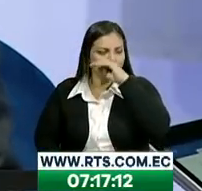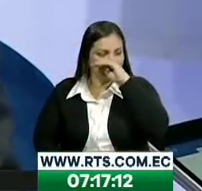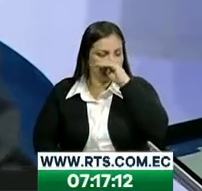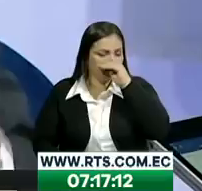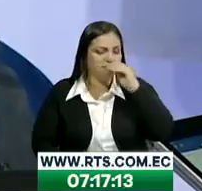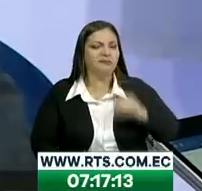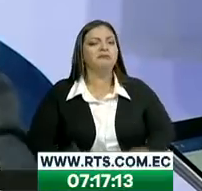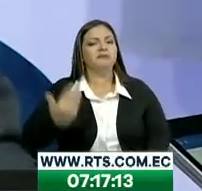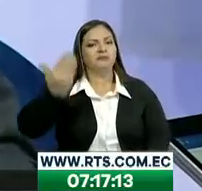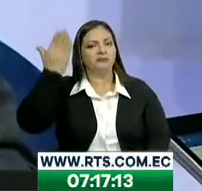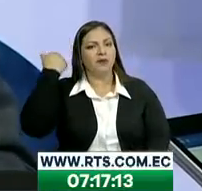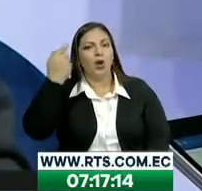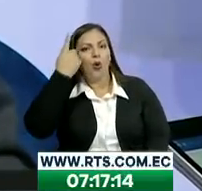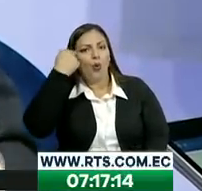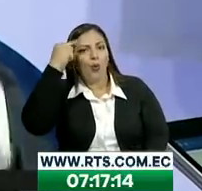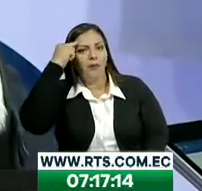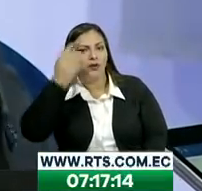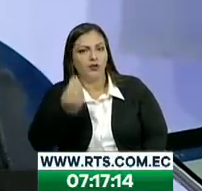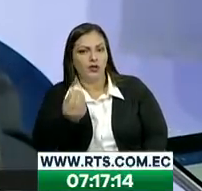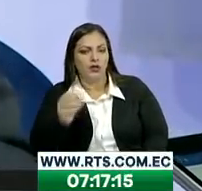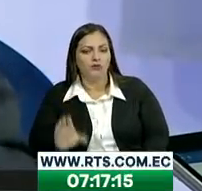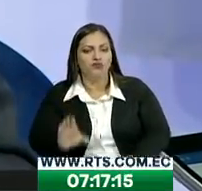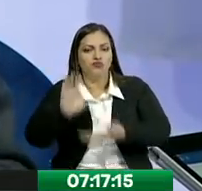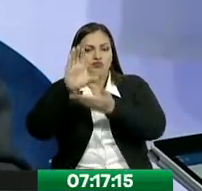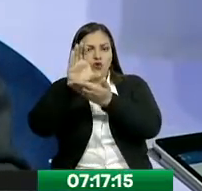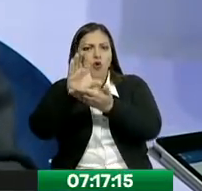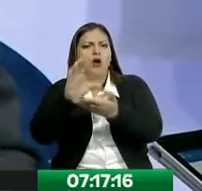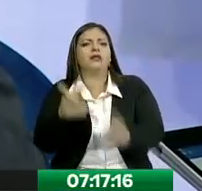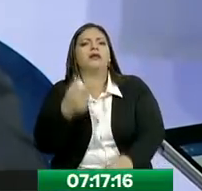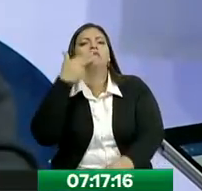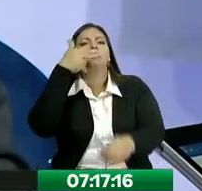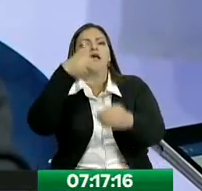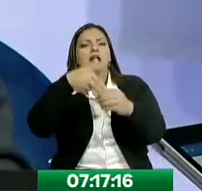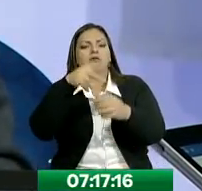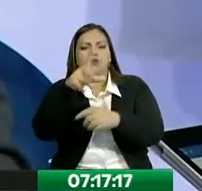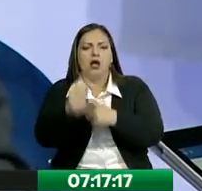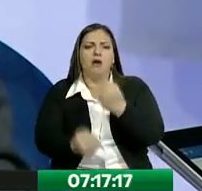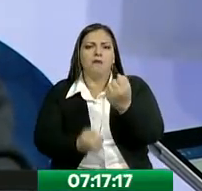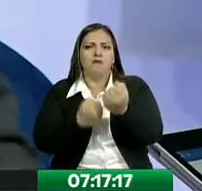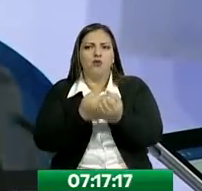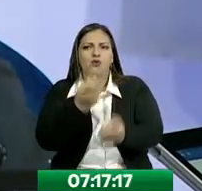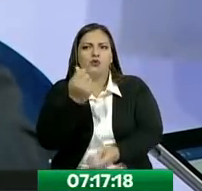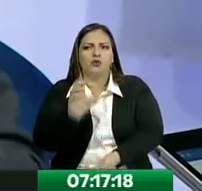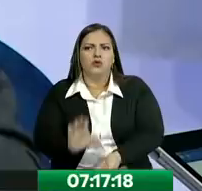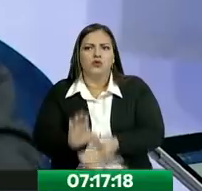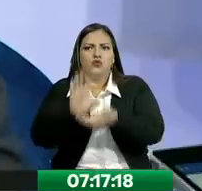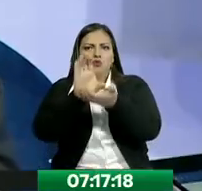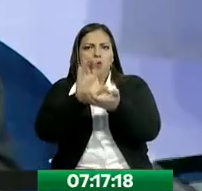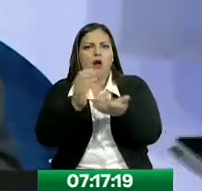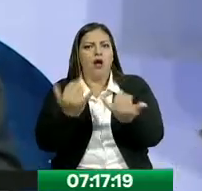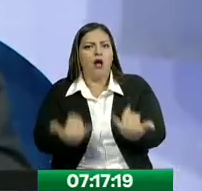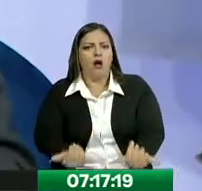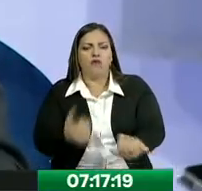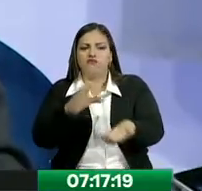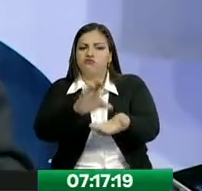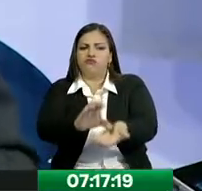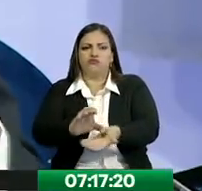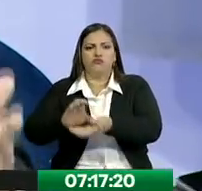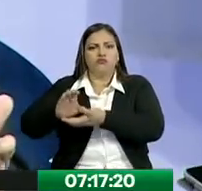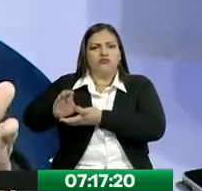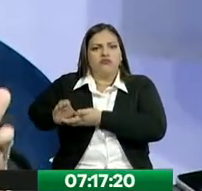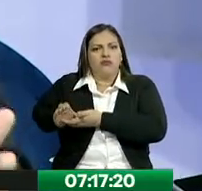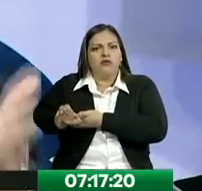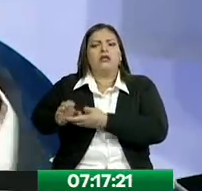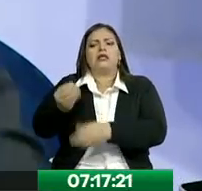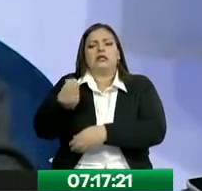de ser racionalizados, focalizados, para lograr justamente que quienes se vayan a beneficiar de esos